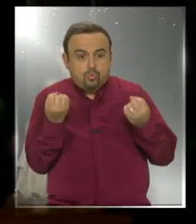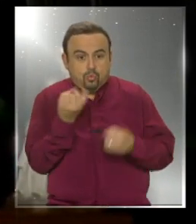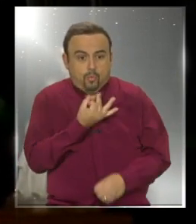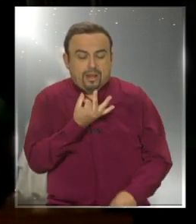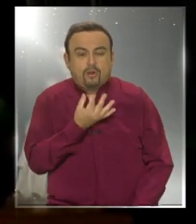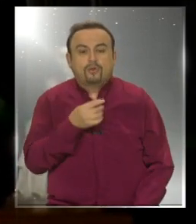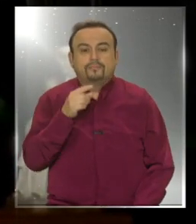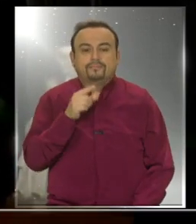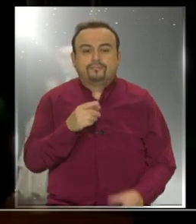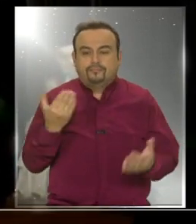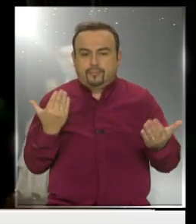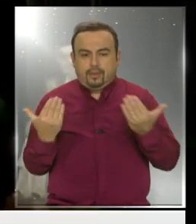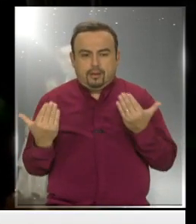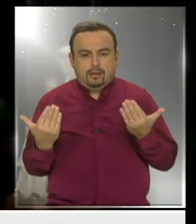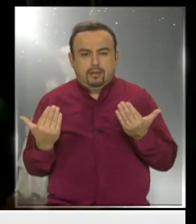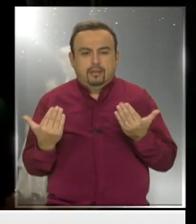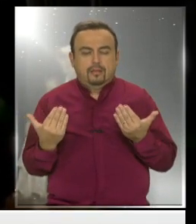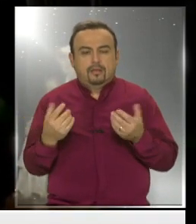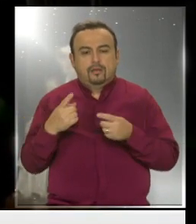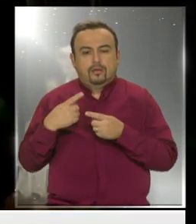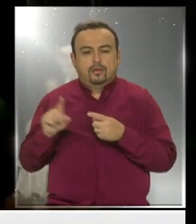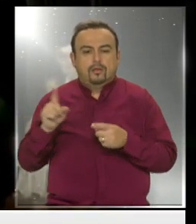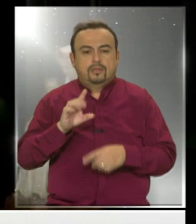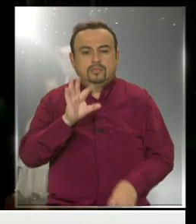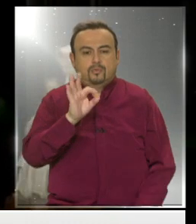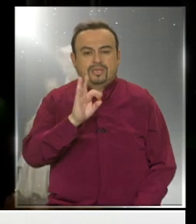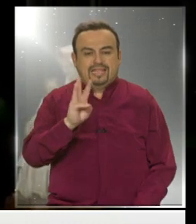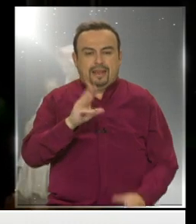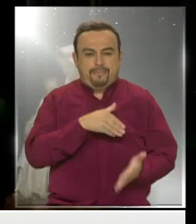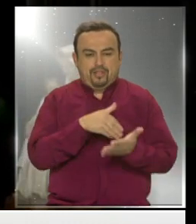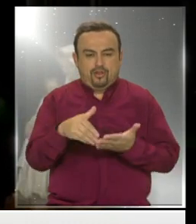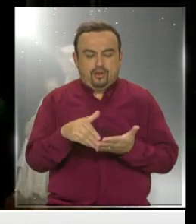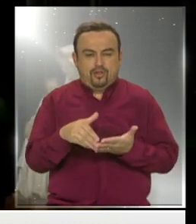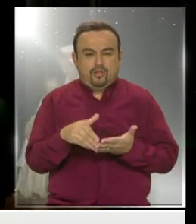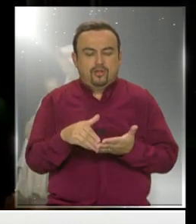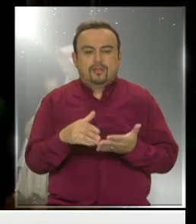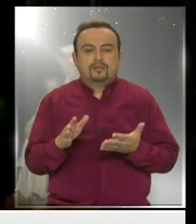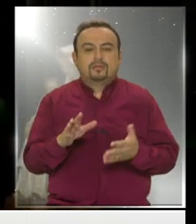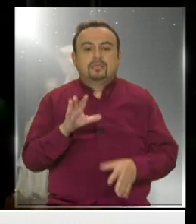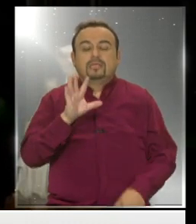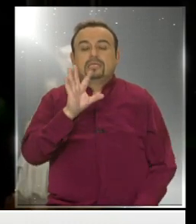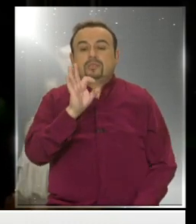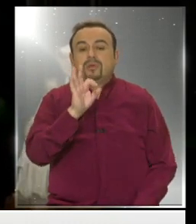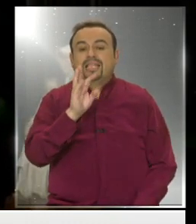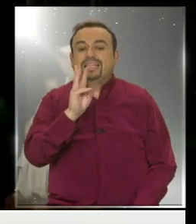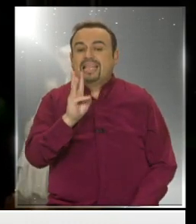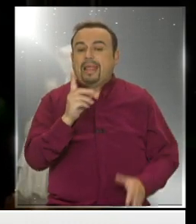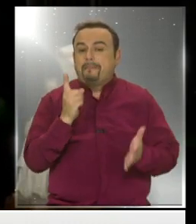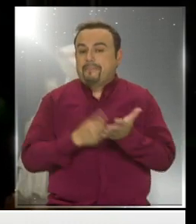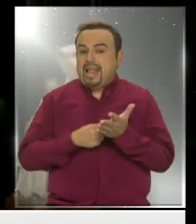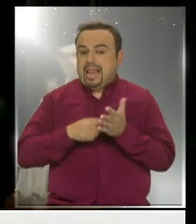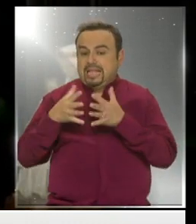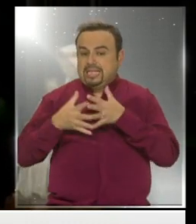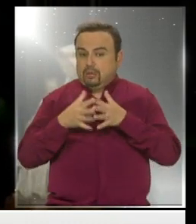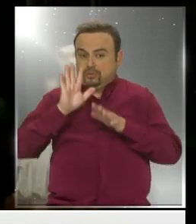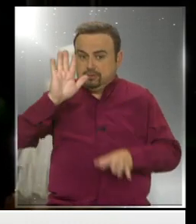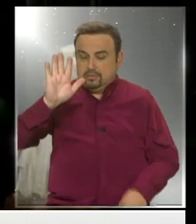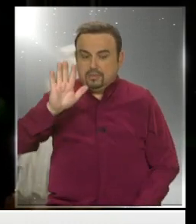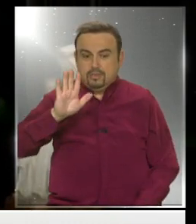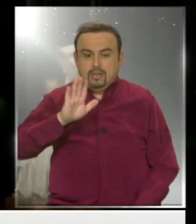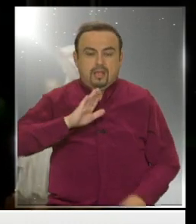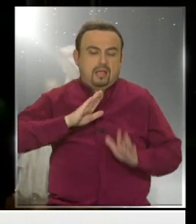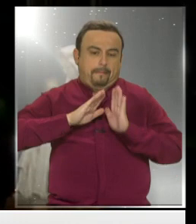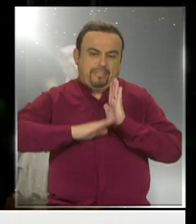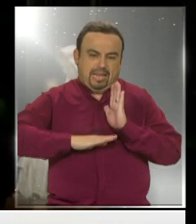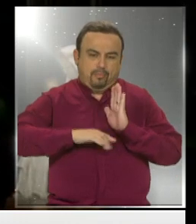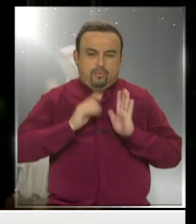comparado con 53 millones de 53 mil muertos en eeuu es mínima